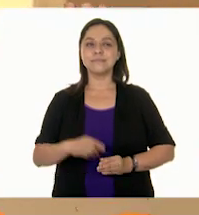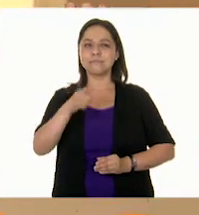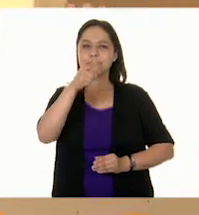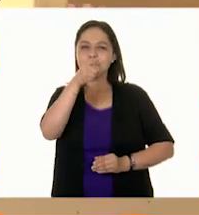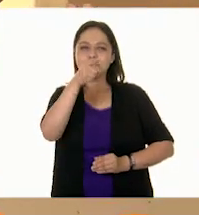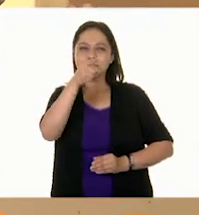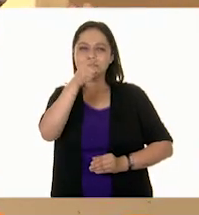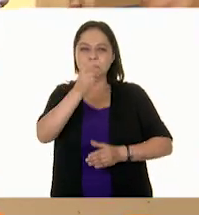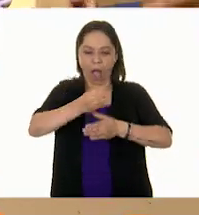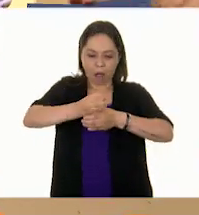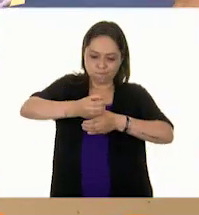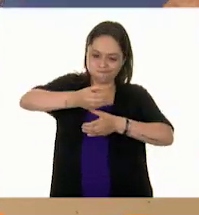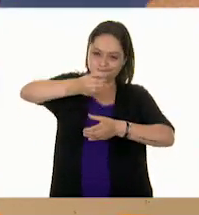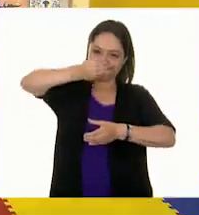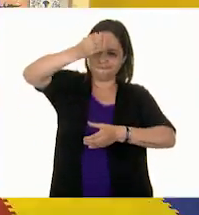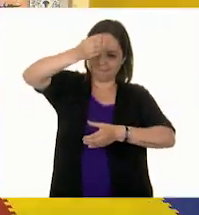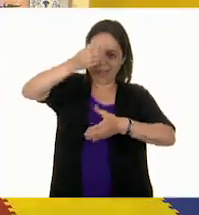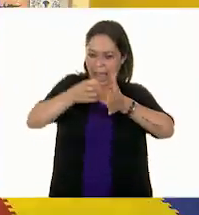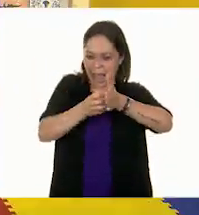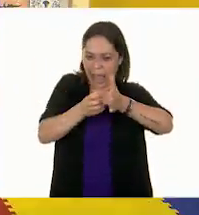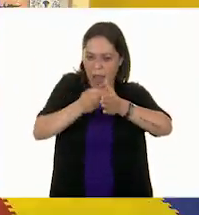Este tubo de cartón.